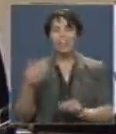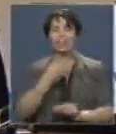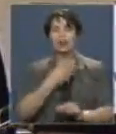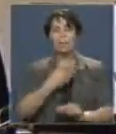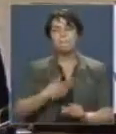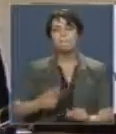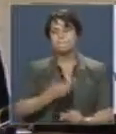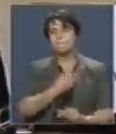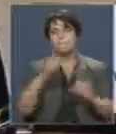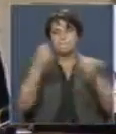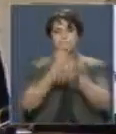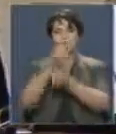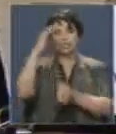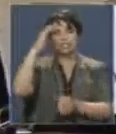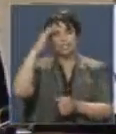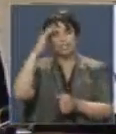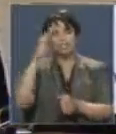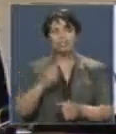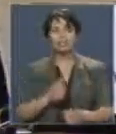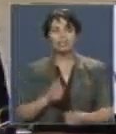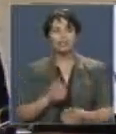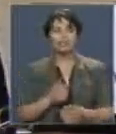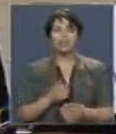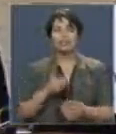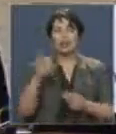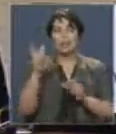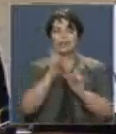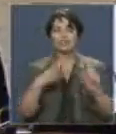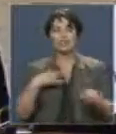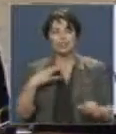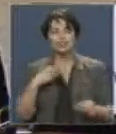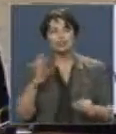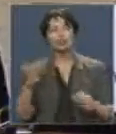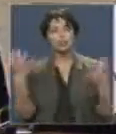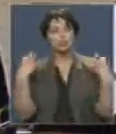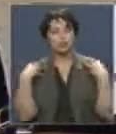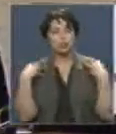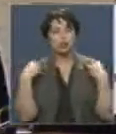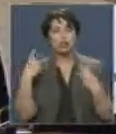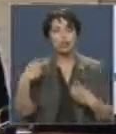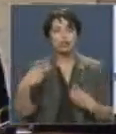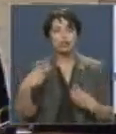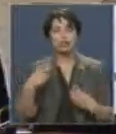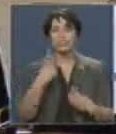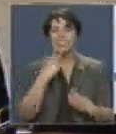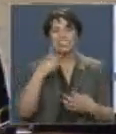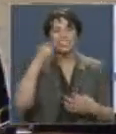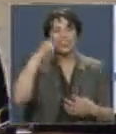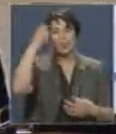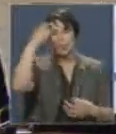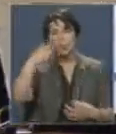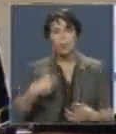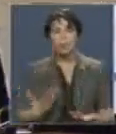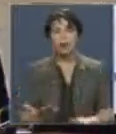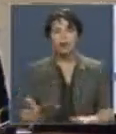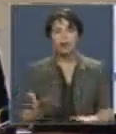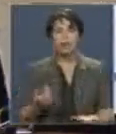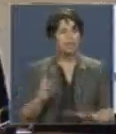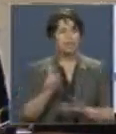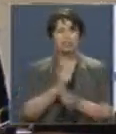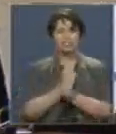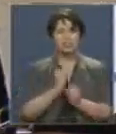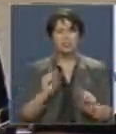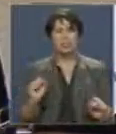los responsables. Señora presidenta, el valor de la vida humana no se